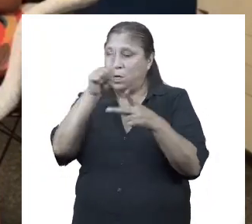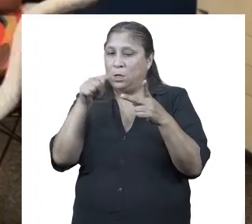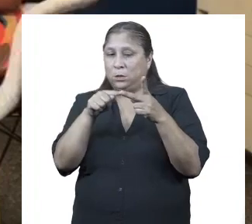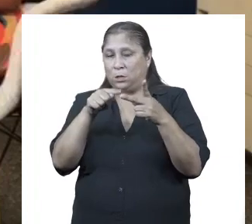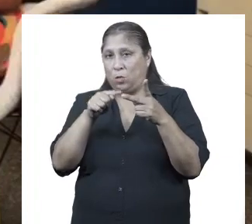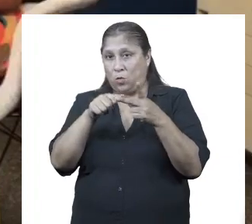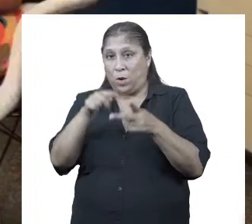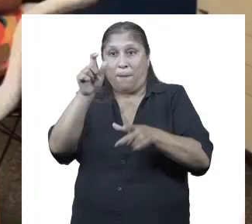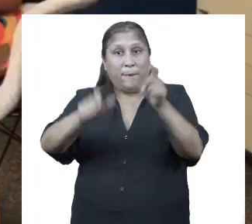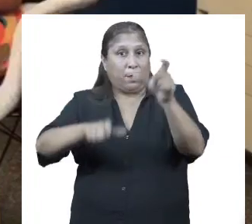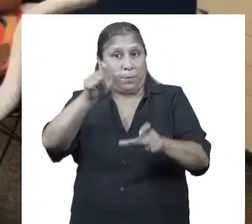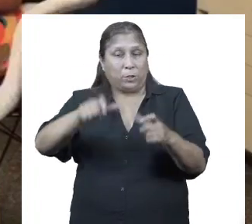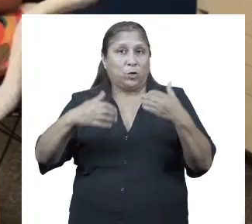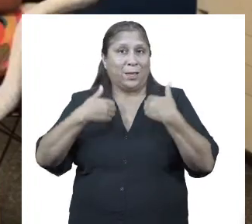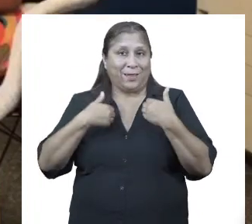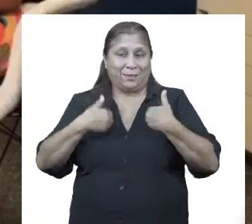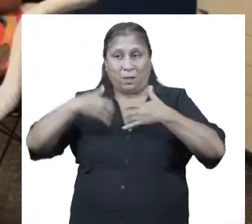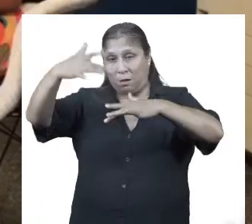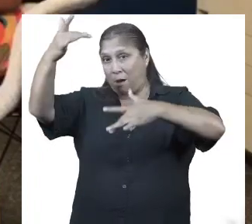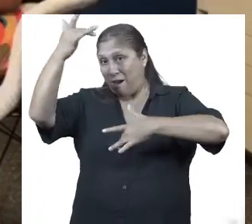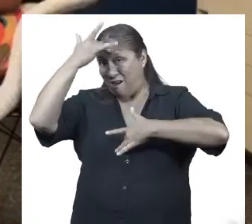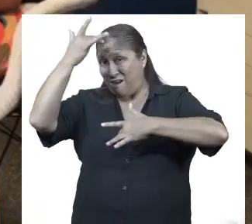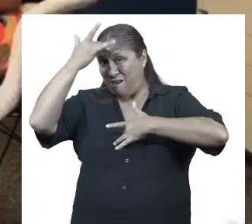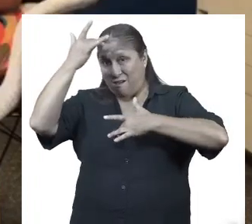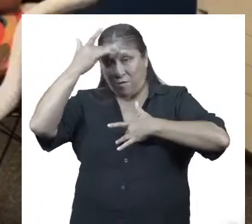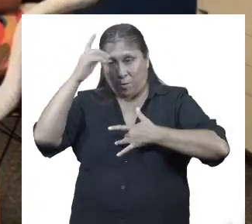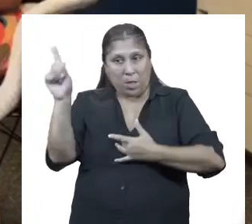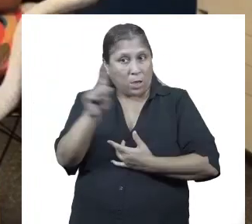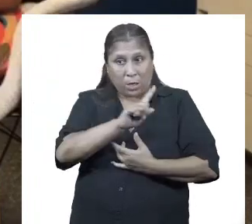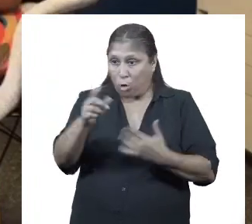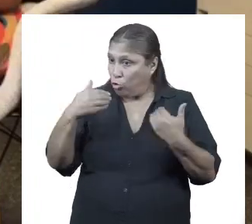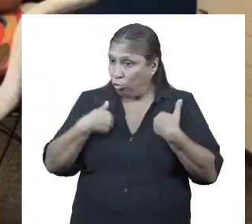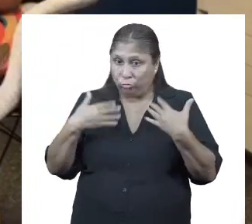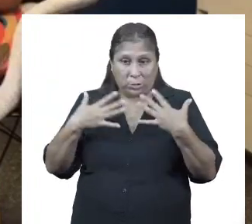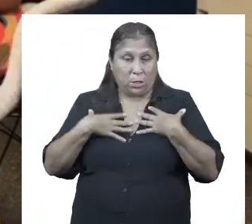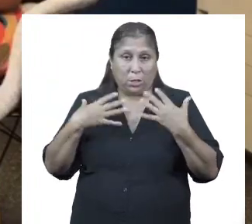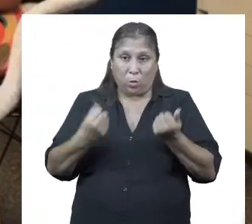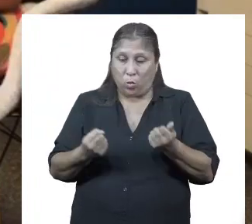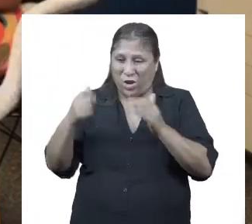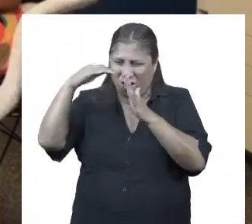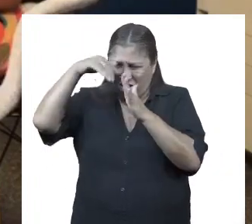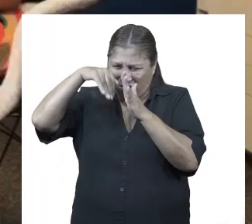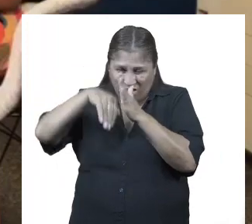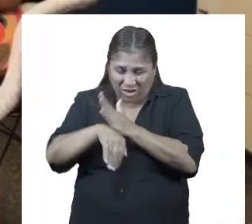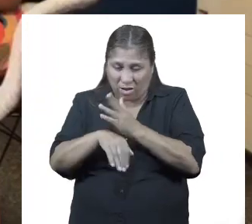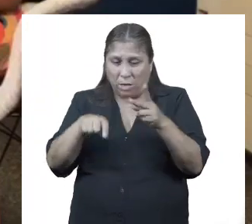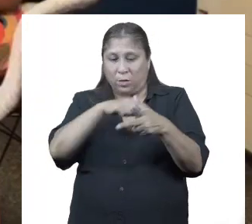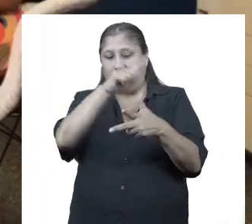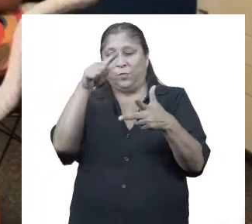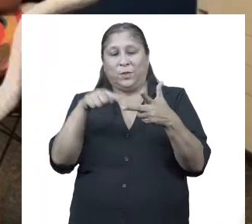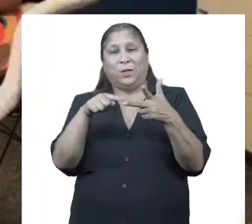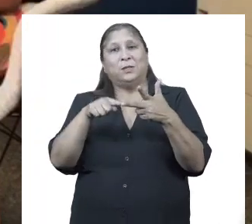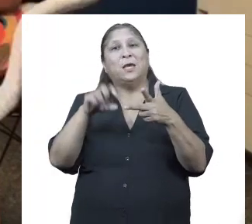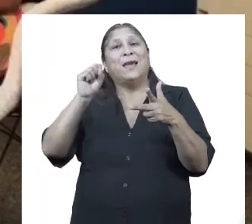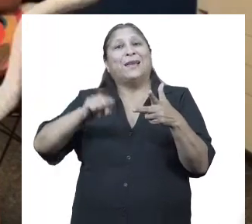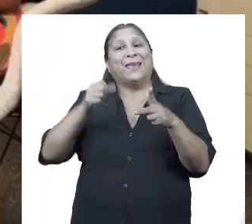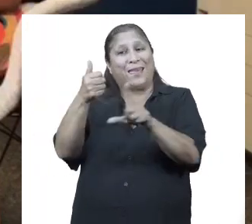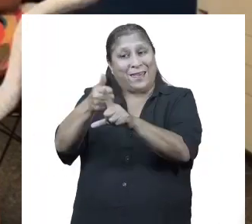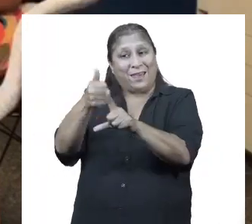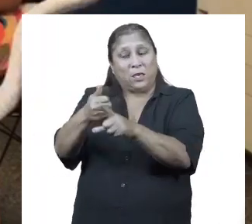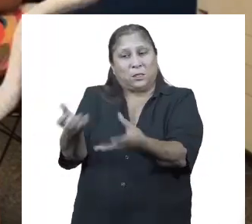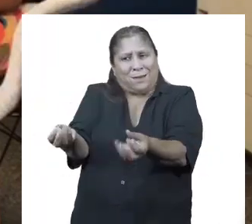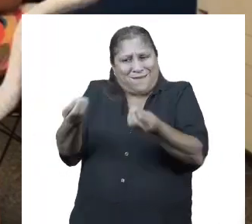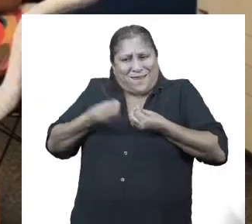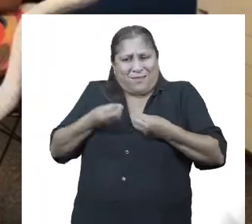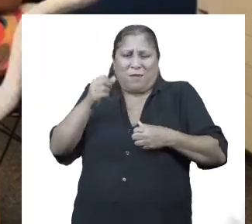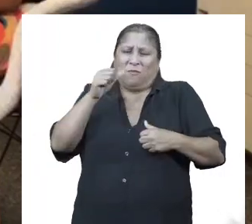segunda restricción para personas que tengan una enfermedad incurable, degenerativa. La tercera condición, que sea fuente, ¿no?,